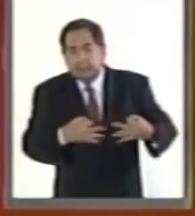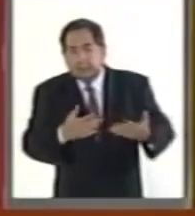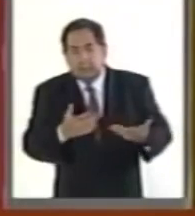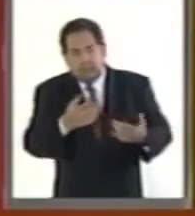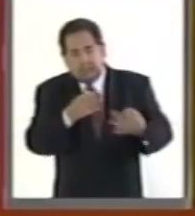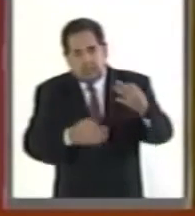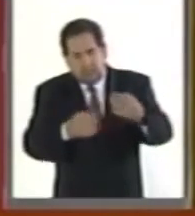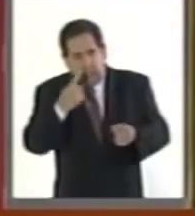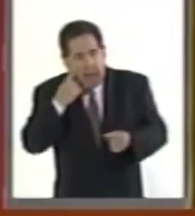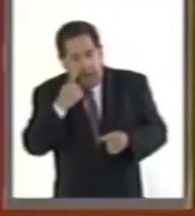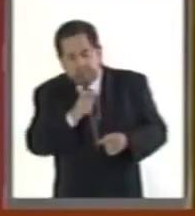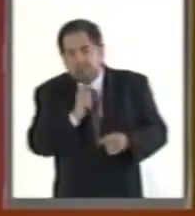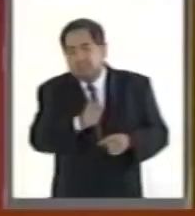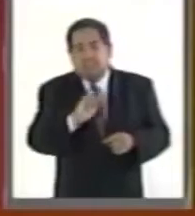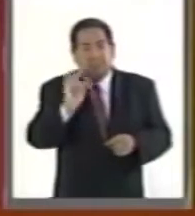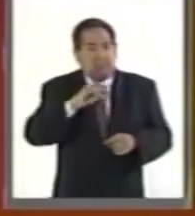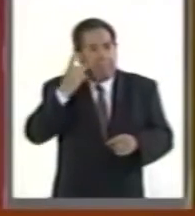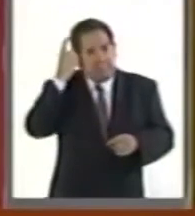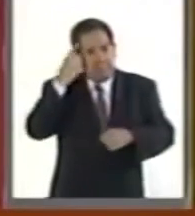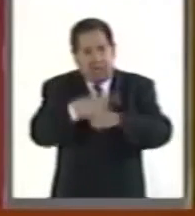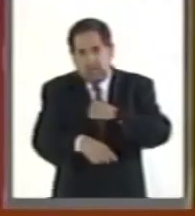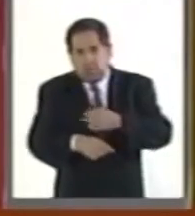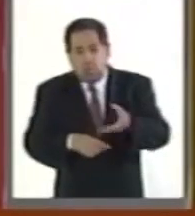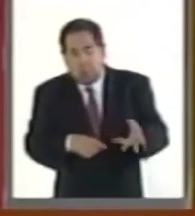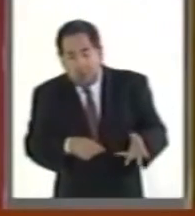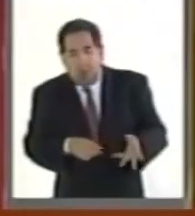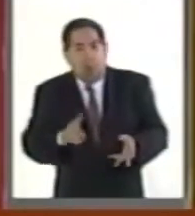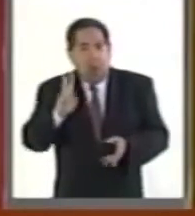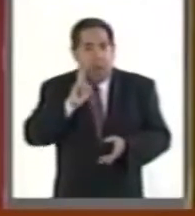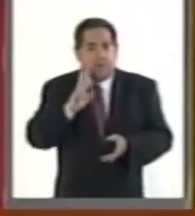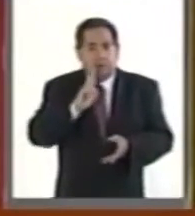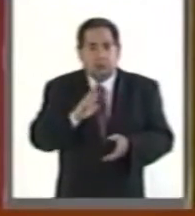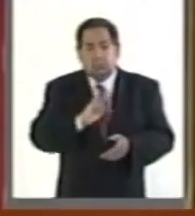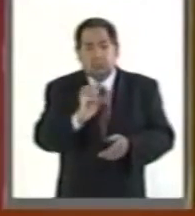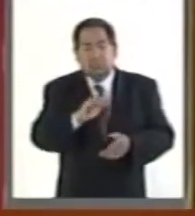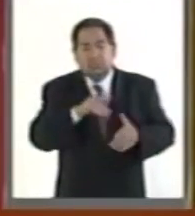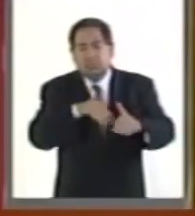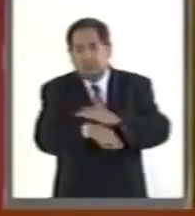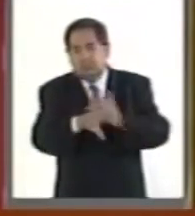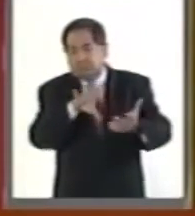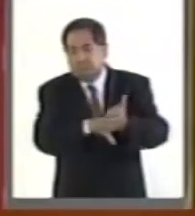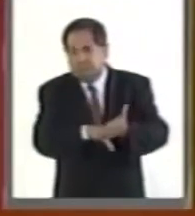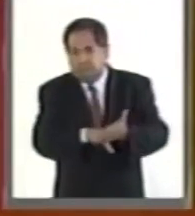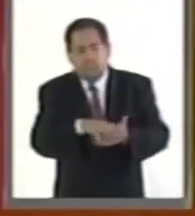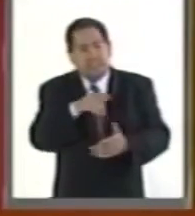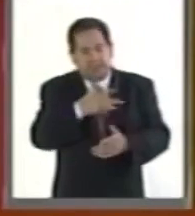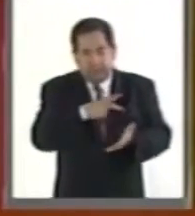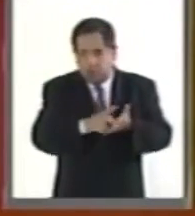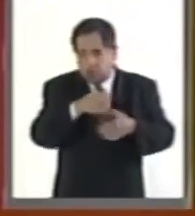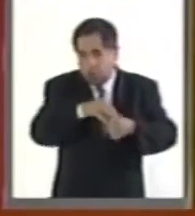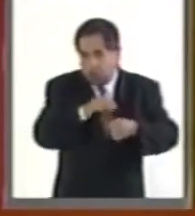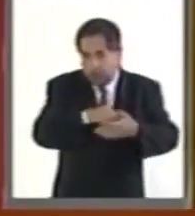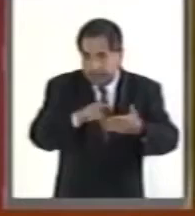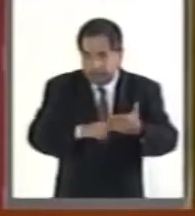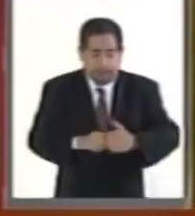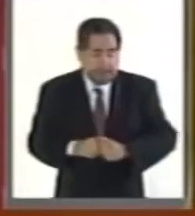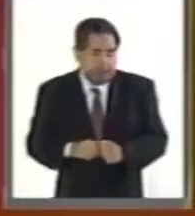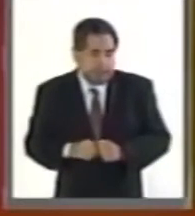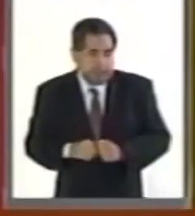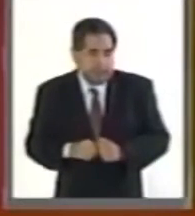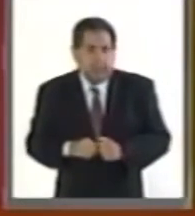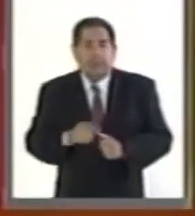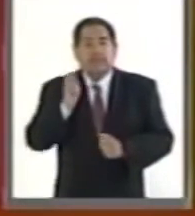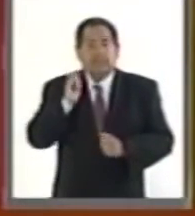una comisión de delito y a punto de estar también en una prisión. De tal manera que junto con